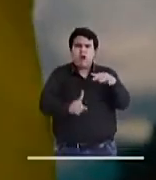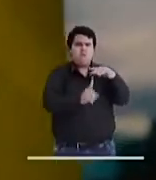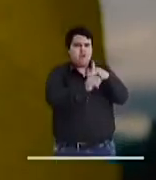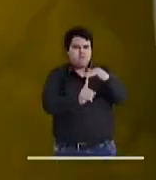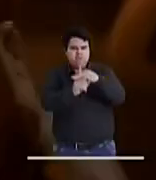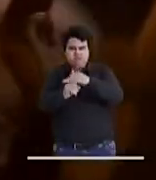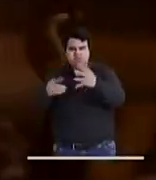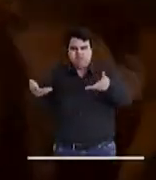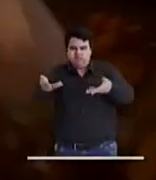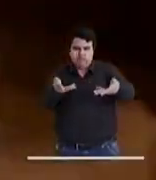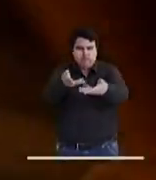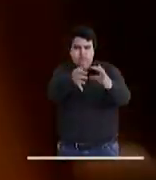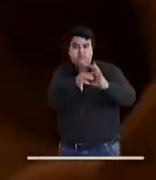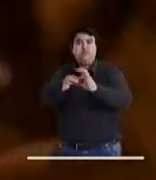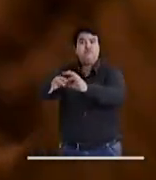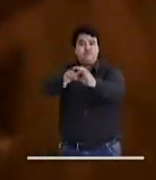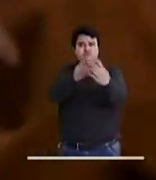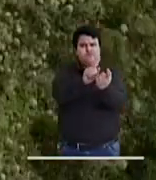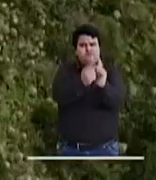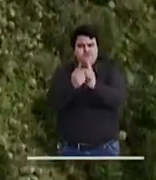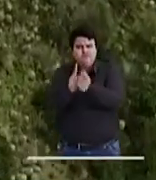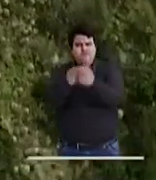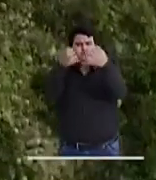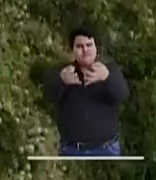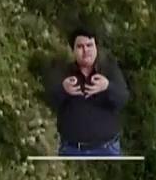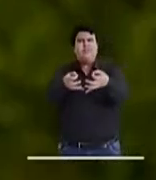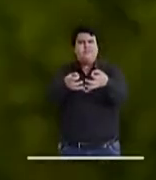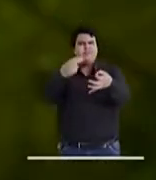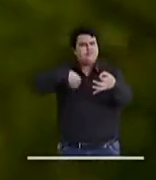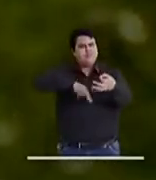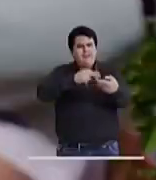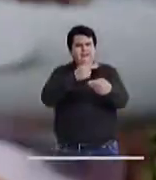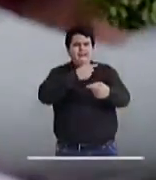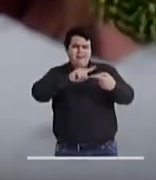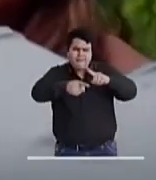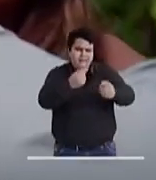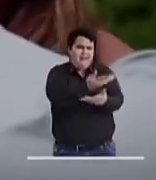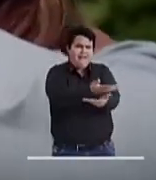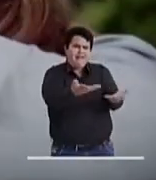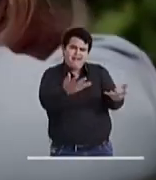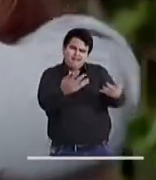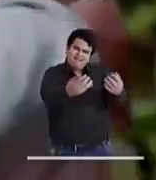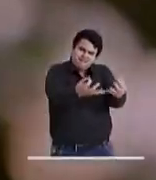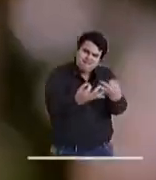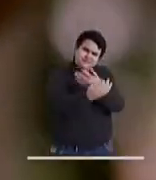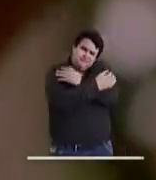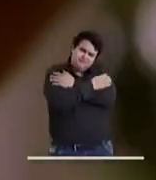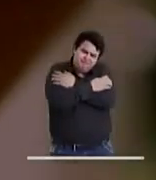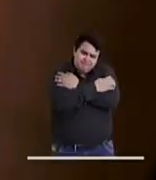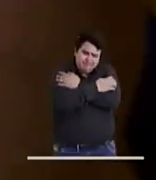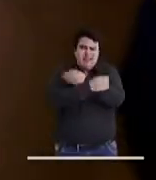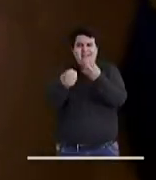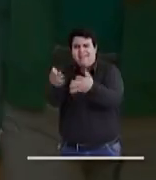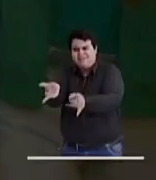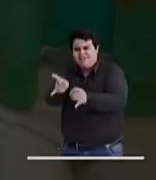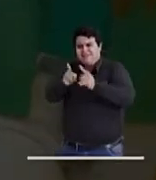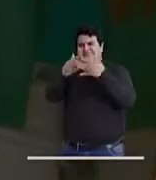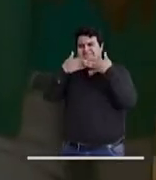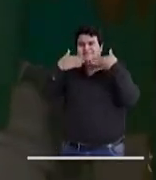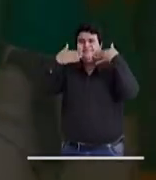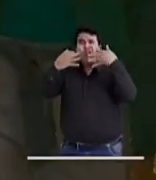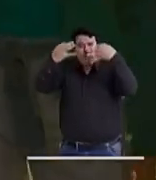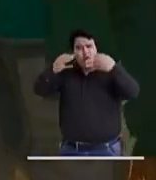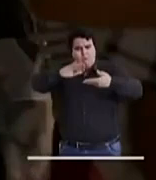vienen pues de esos territorios, para dar una difusión importante de estas diferentes iniciativas